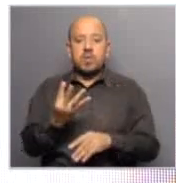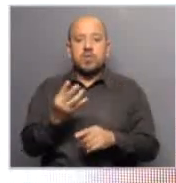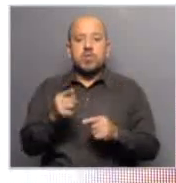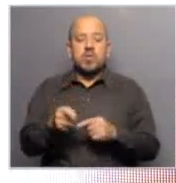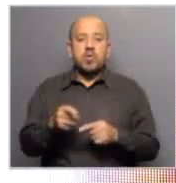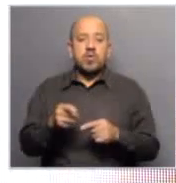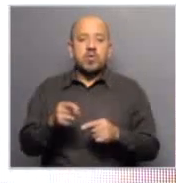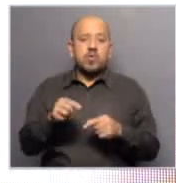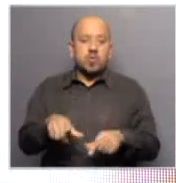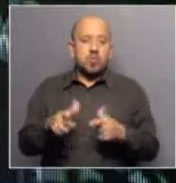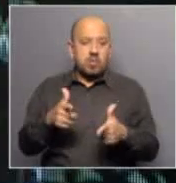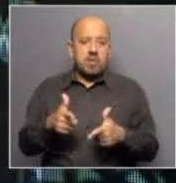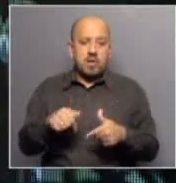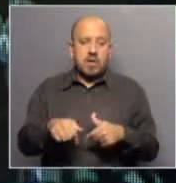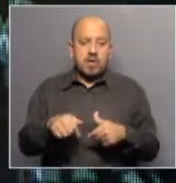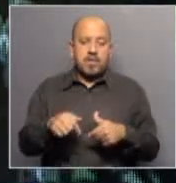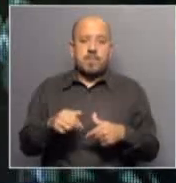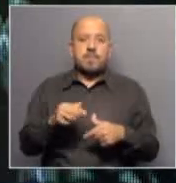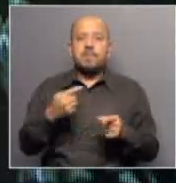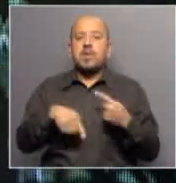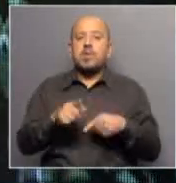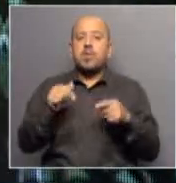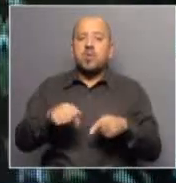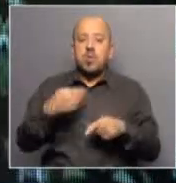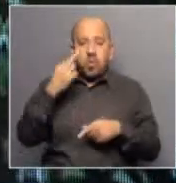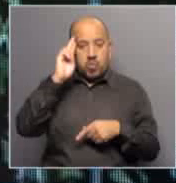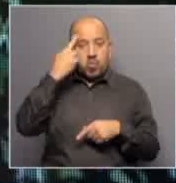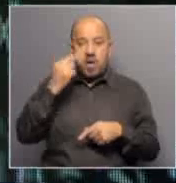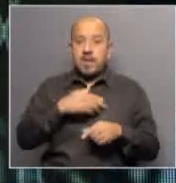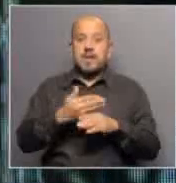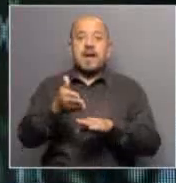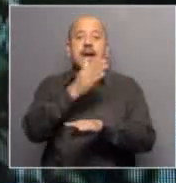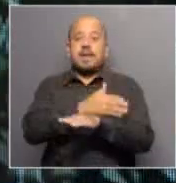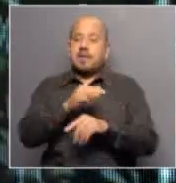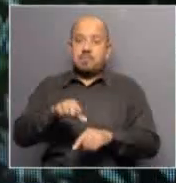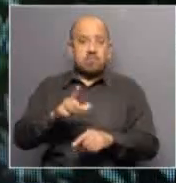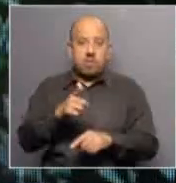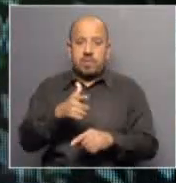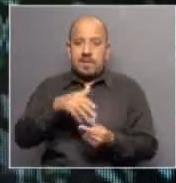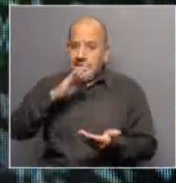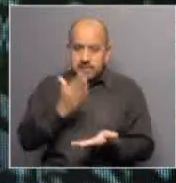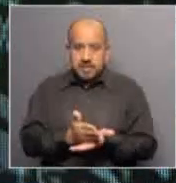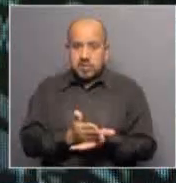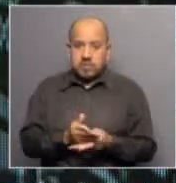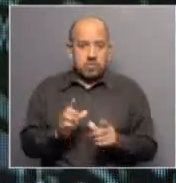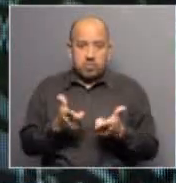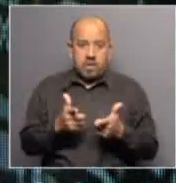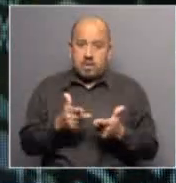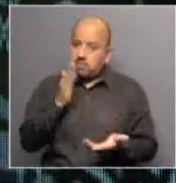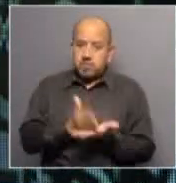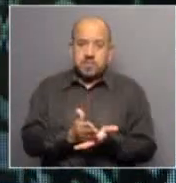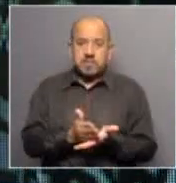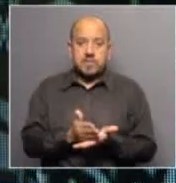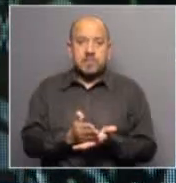había las situaciones ambiguas que tú decías. Pero es de los pocos países que no tenía penalizado, no lo tiene penalizado,